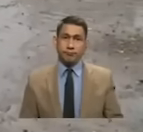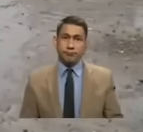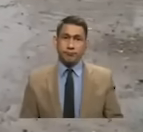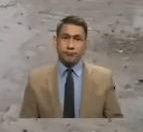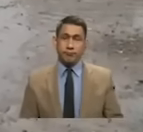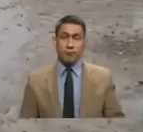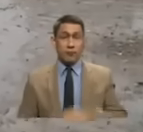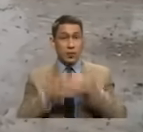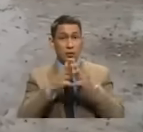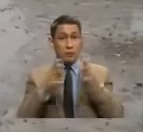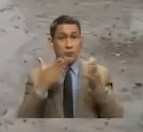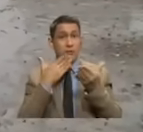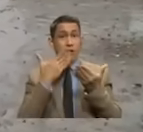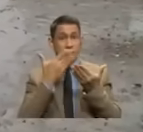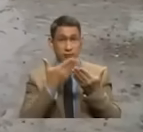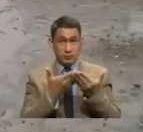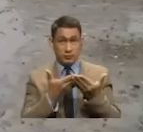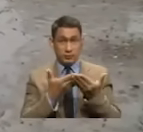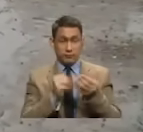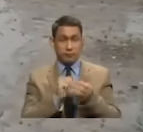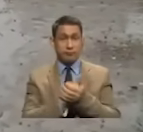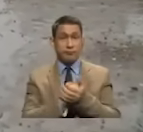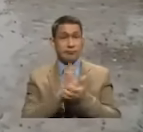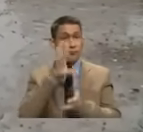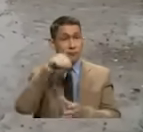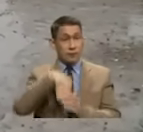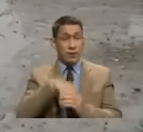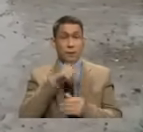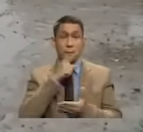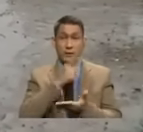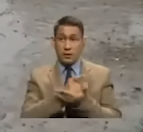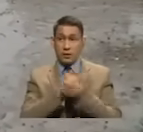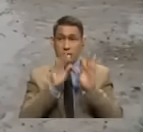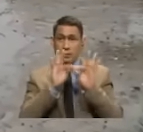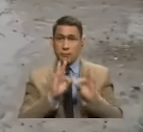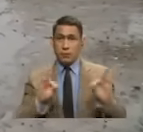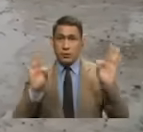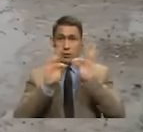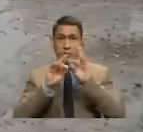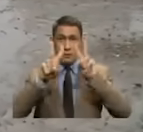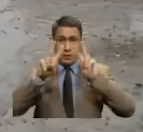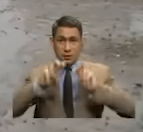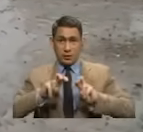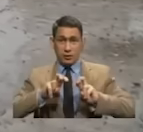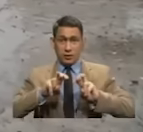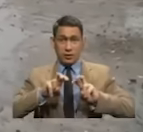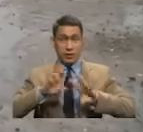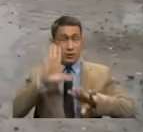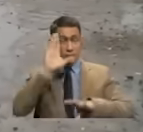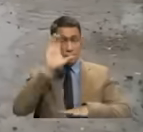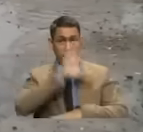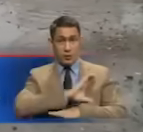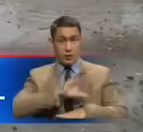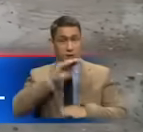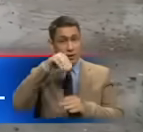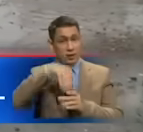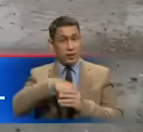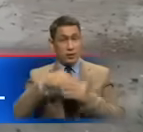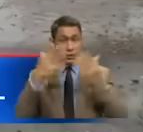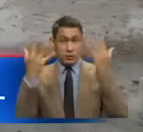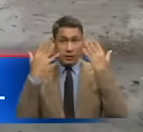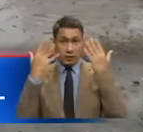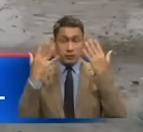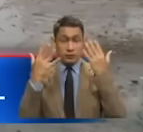Gracias, amigos televidentes, compañeros en estudios. Efectivamente, importante redada policial ejecutada en el noroeste de Guayaquil, donde se allanaron al